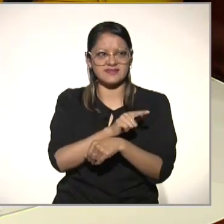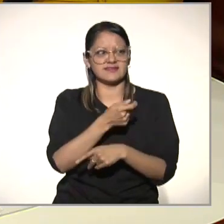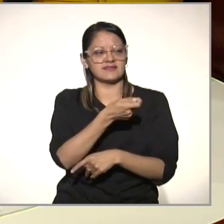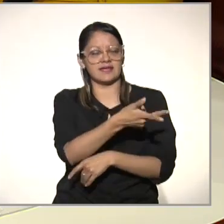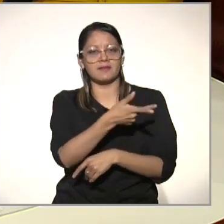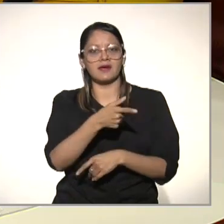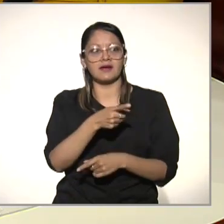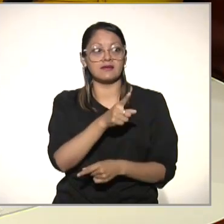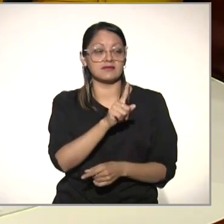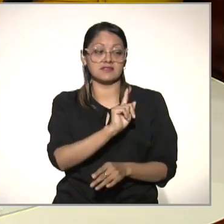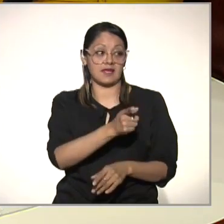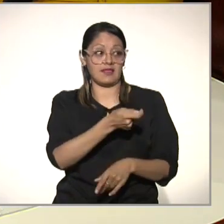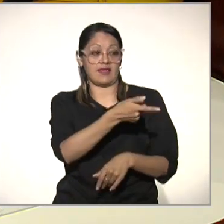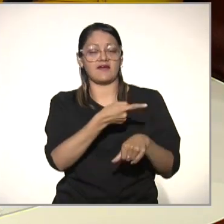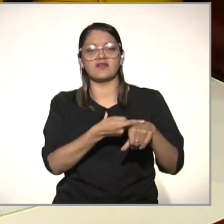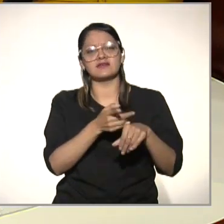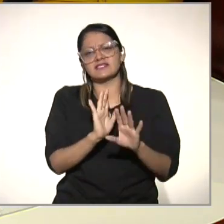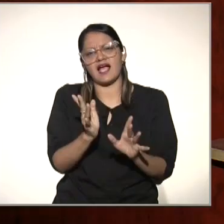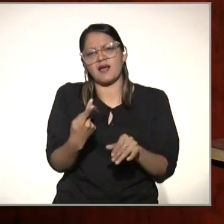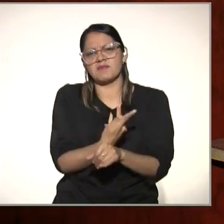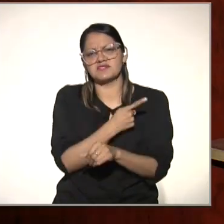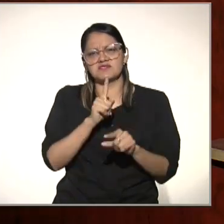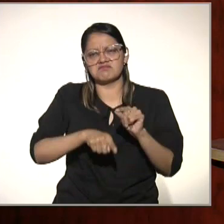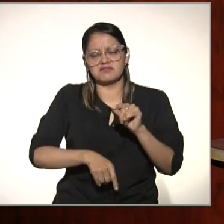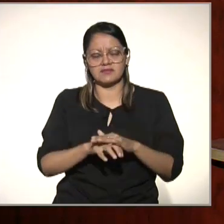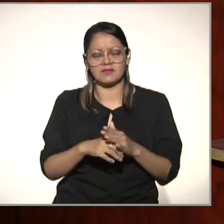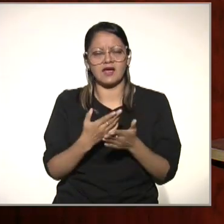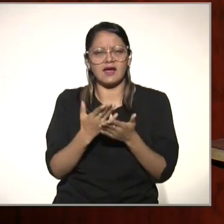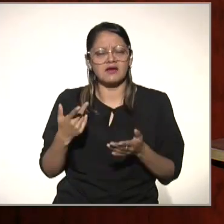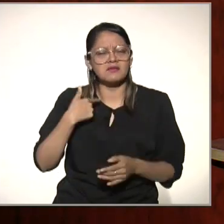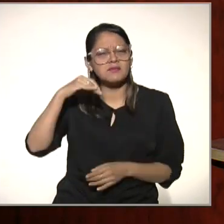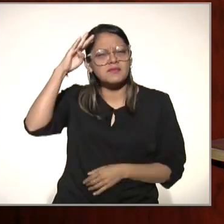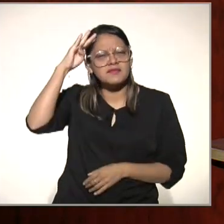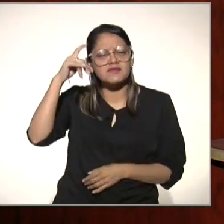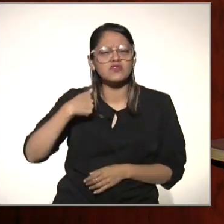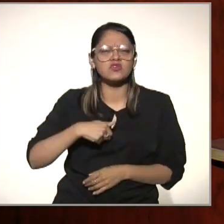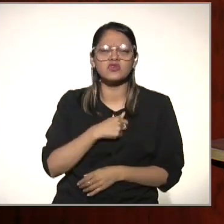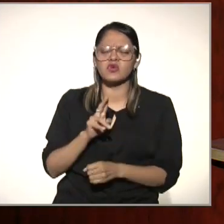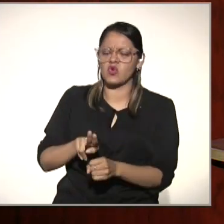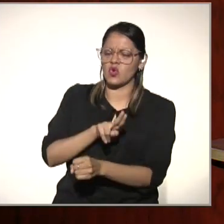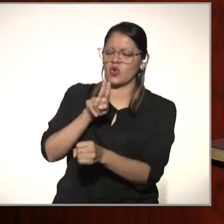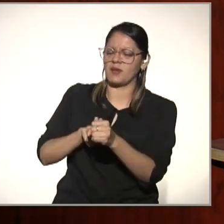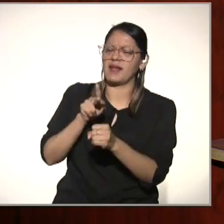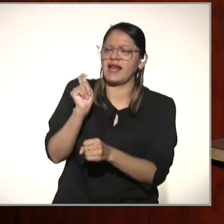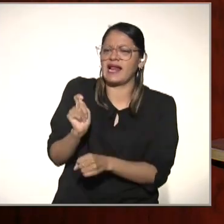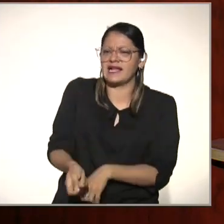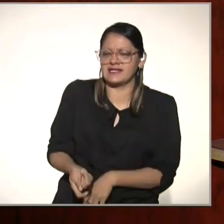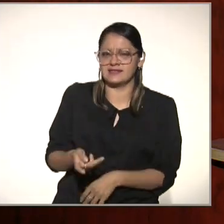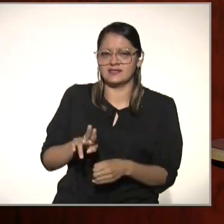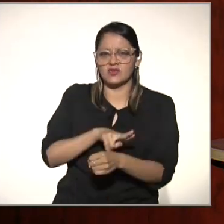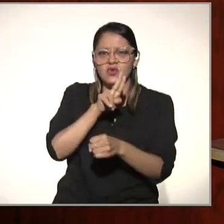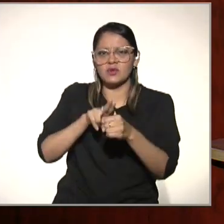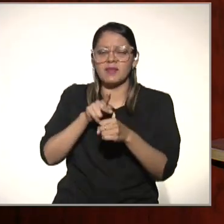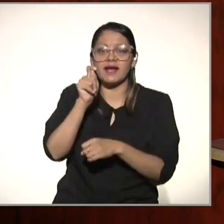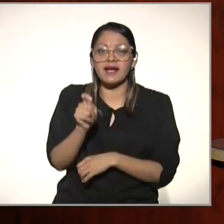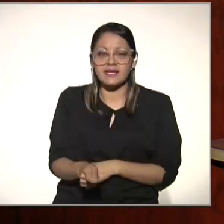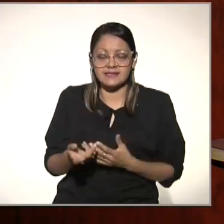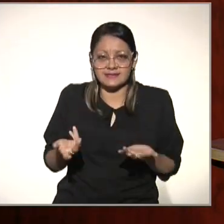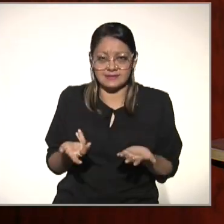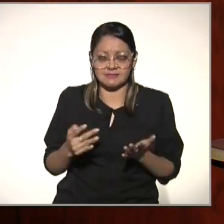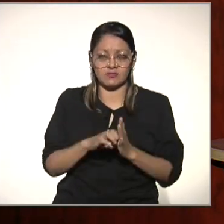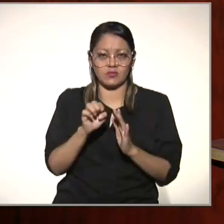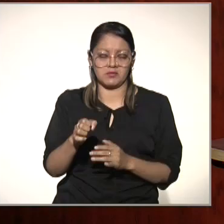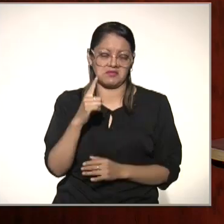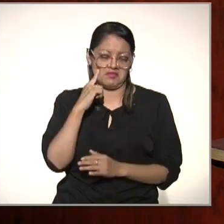Yo creo que tendríamos que cuestionarnos qué carambolas es para nosotros lo normal. Claro. Porque lo normal que es, o sea,